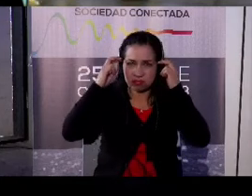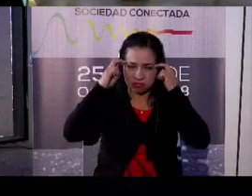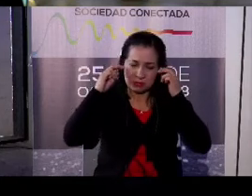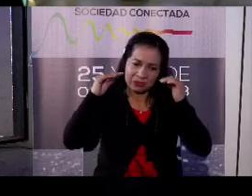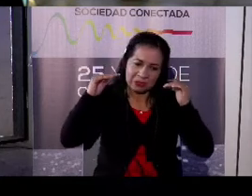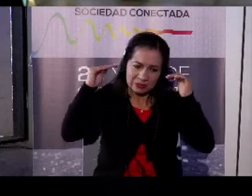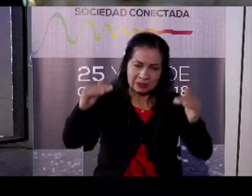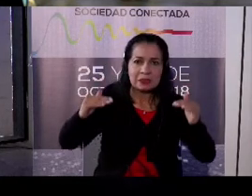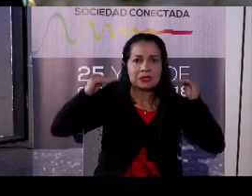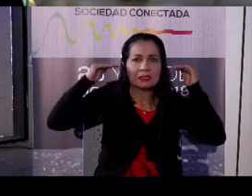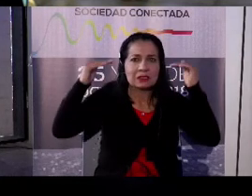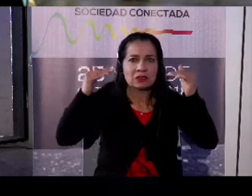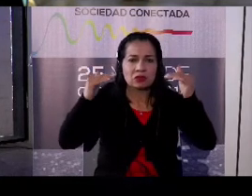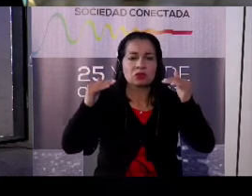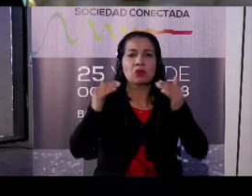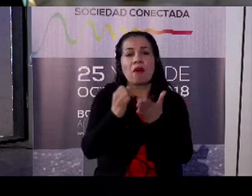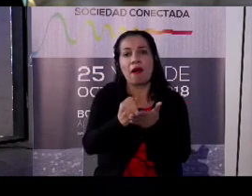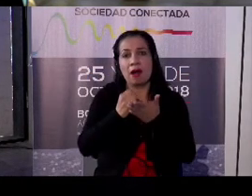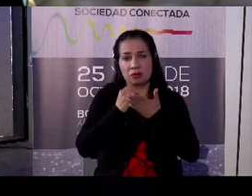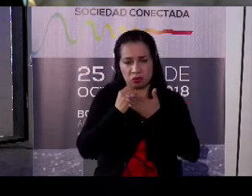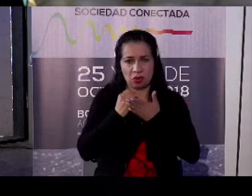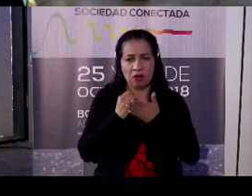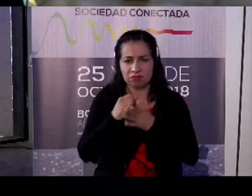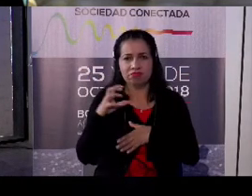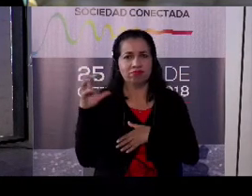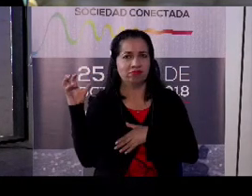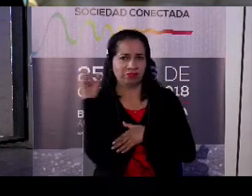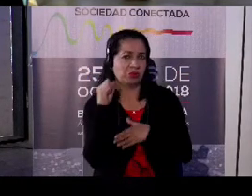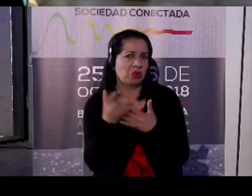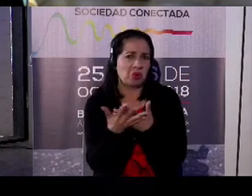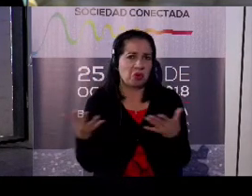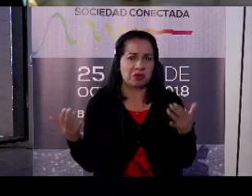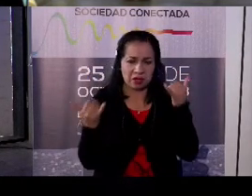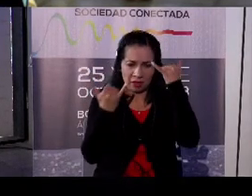permite creer que podemos crear cualquier